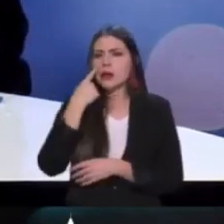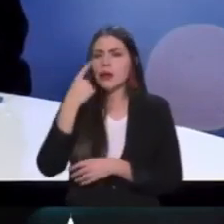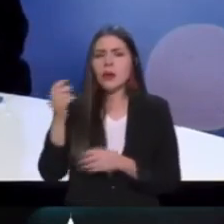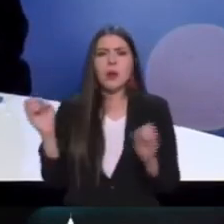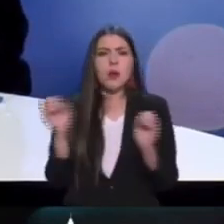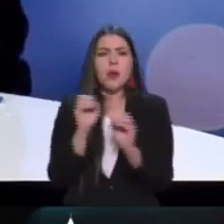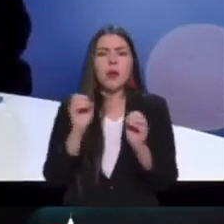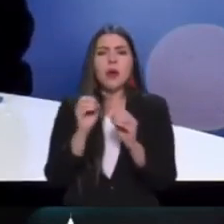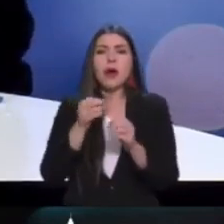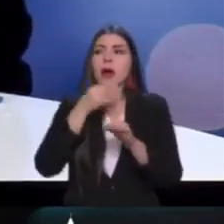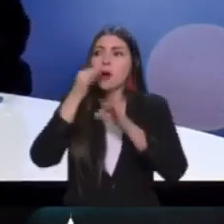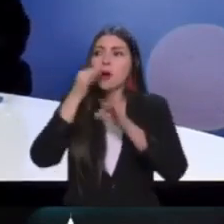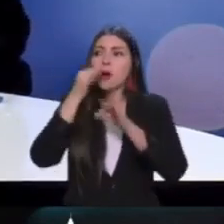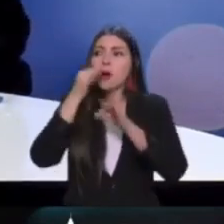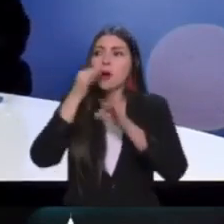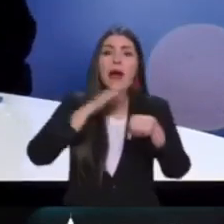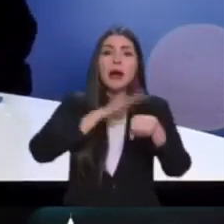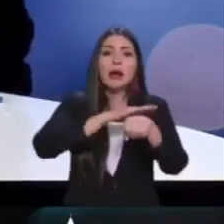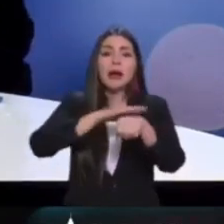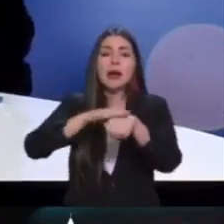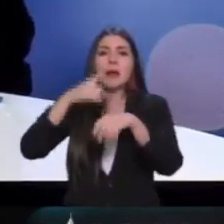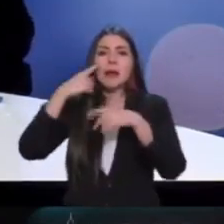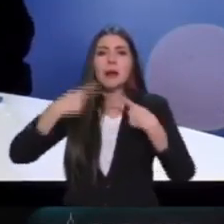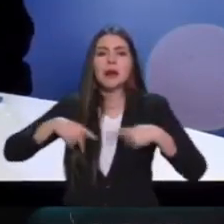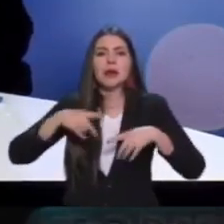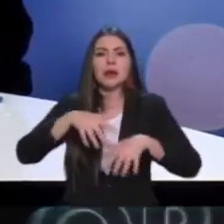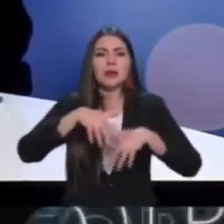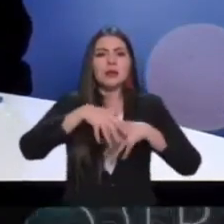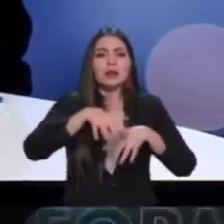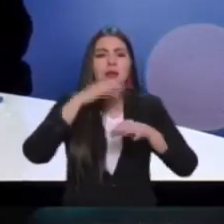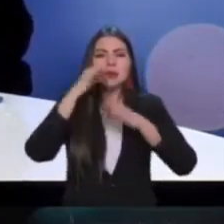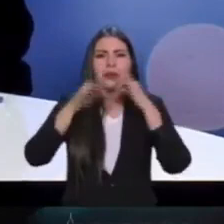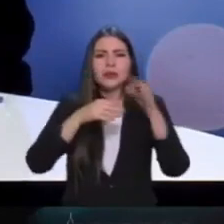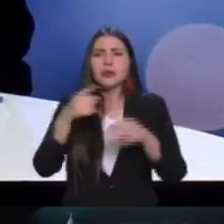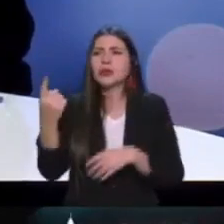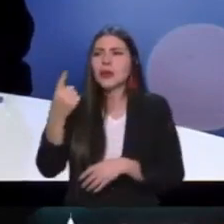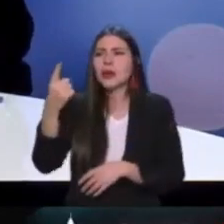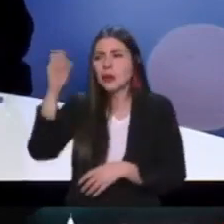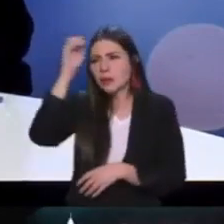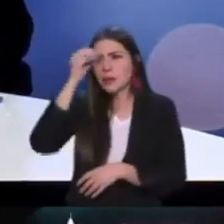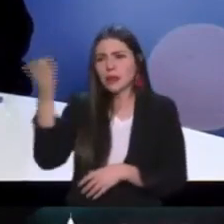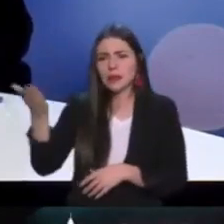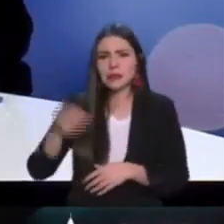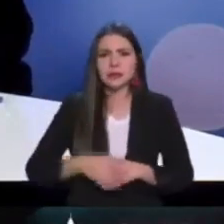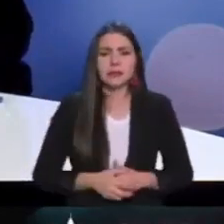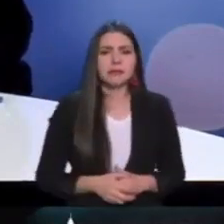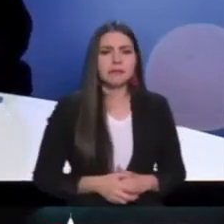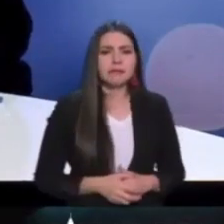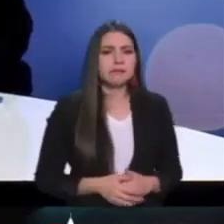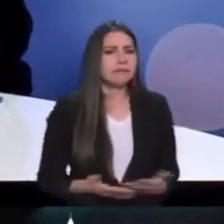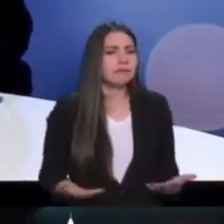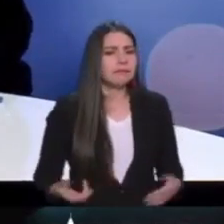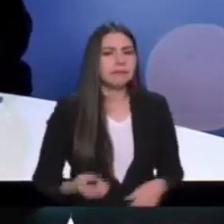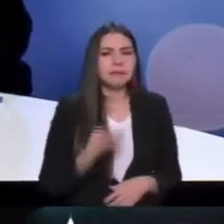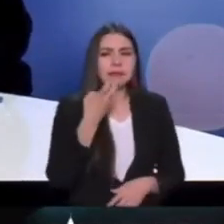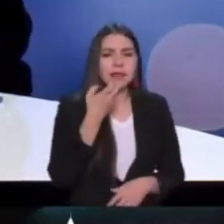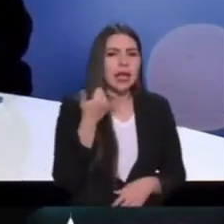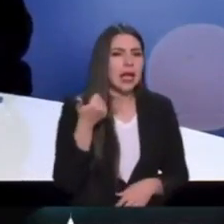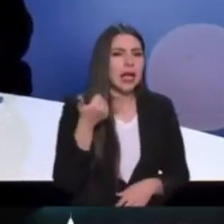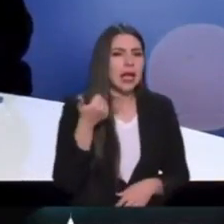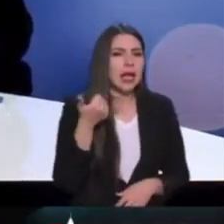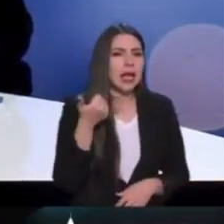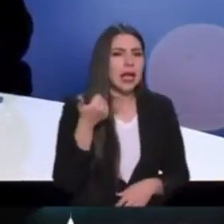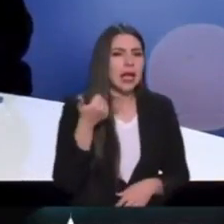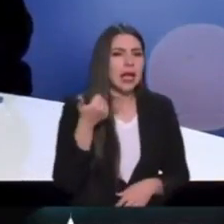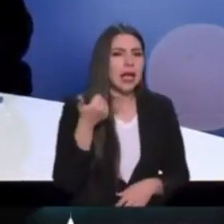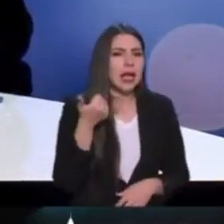movilizarse de esta manera, estas subidas de tono. ¿Cómo lo ves? Es completamente normal, es la conducta de la Iglesia